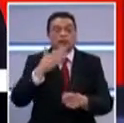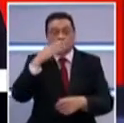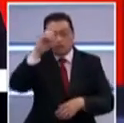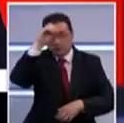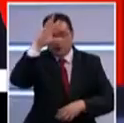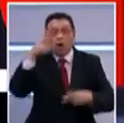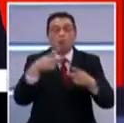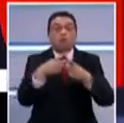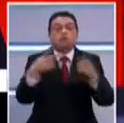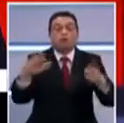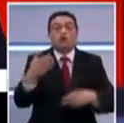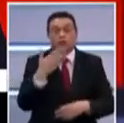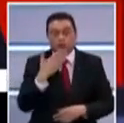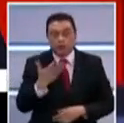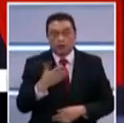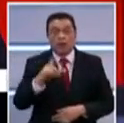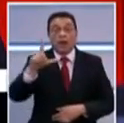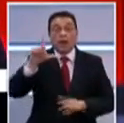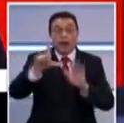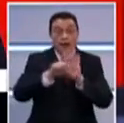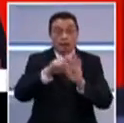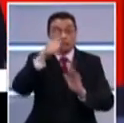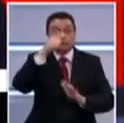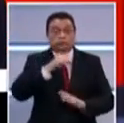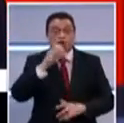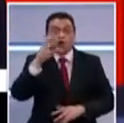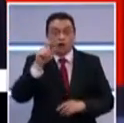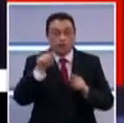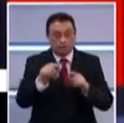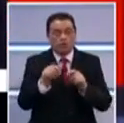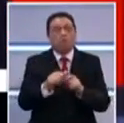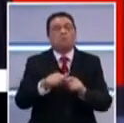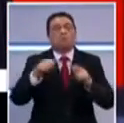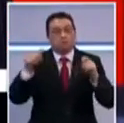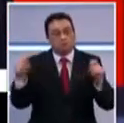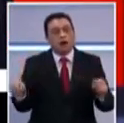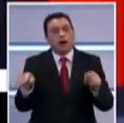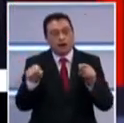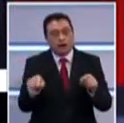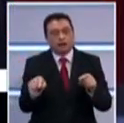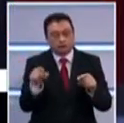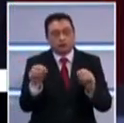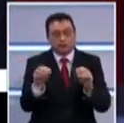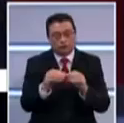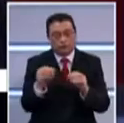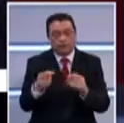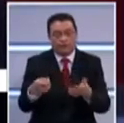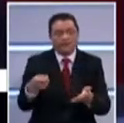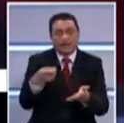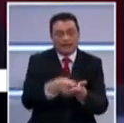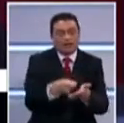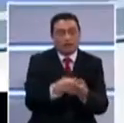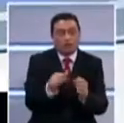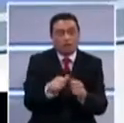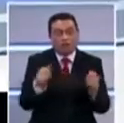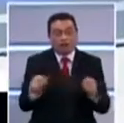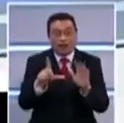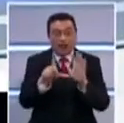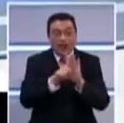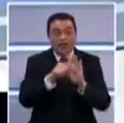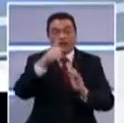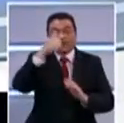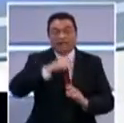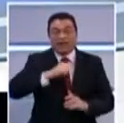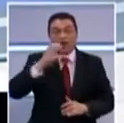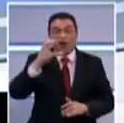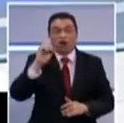minera pública pero la ley reserva de corey es va mucho más allá de esta esta parte que es el financiamiento la ley es reservada del